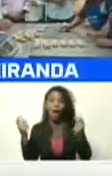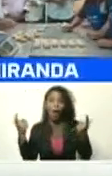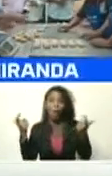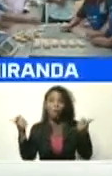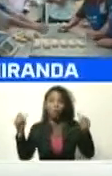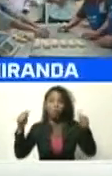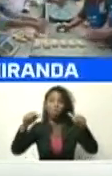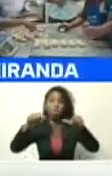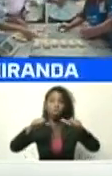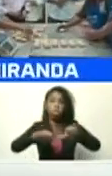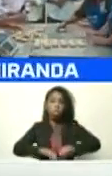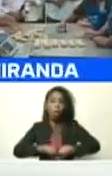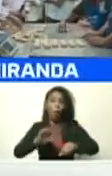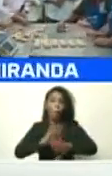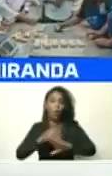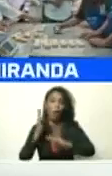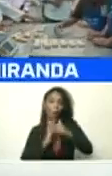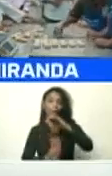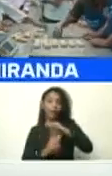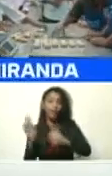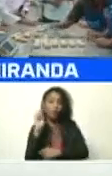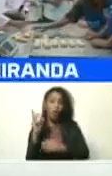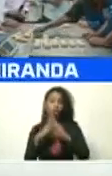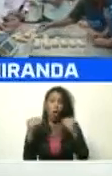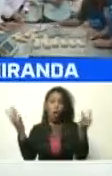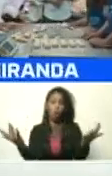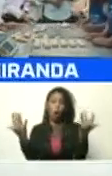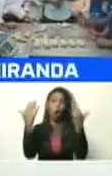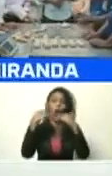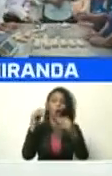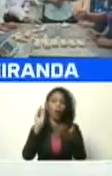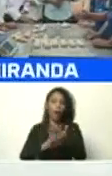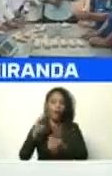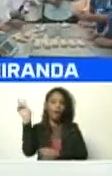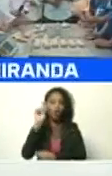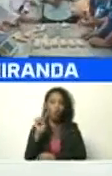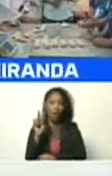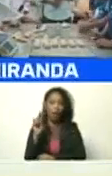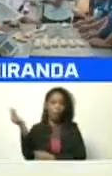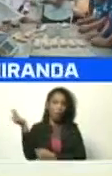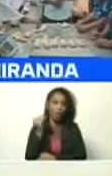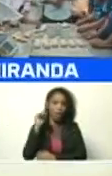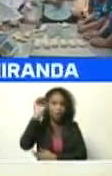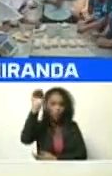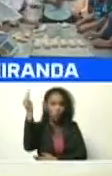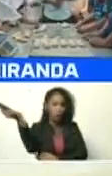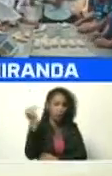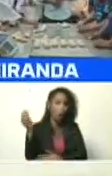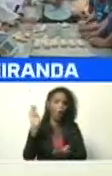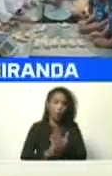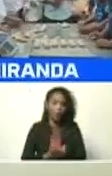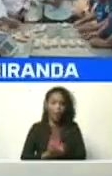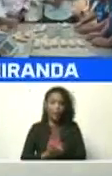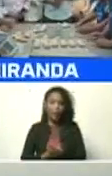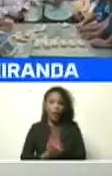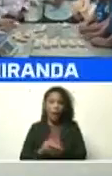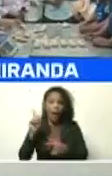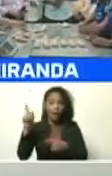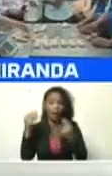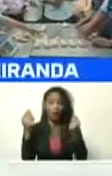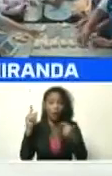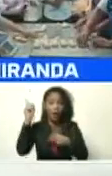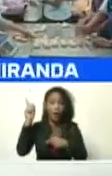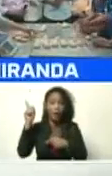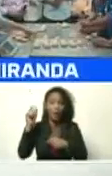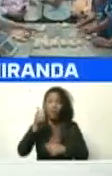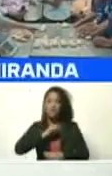desplomar cuando los migrantes venezolanos todos regresen a Venezuela. Como van a regresar, la economía de esos países se va a venir abajo, porque esa